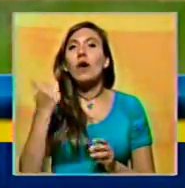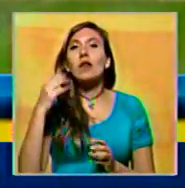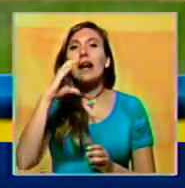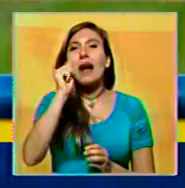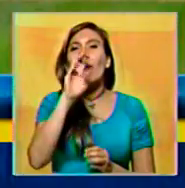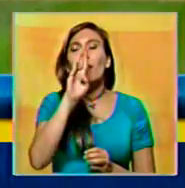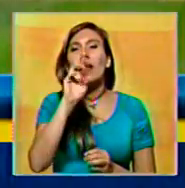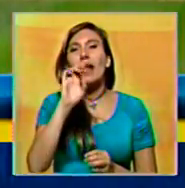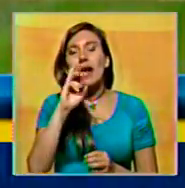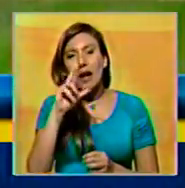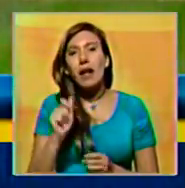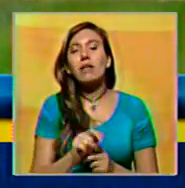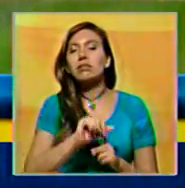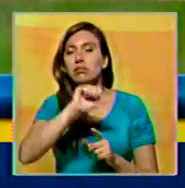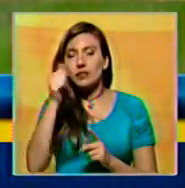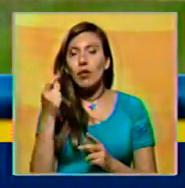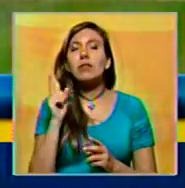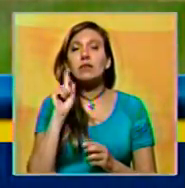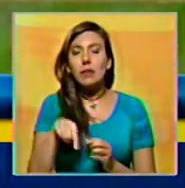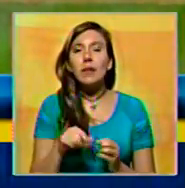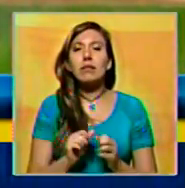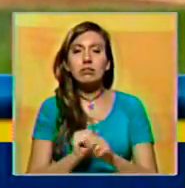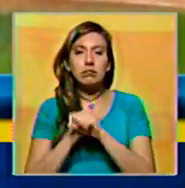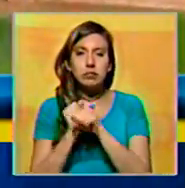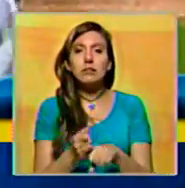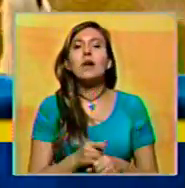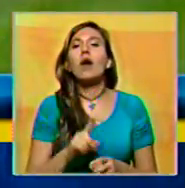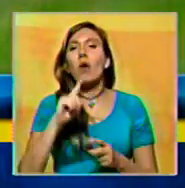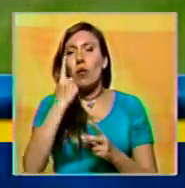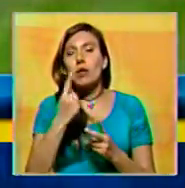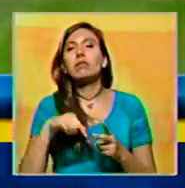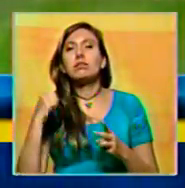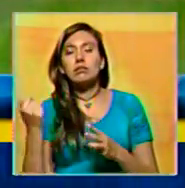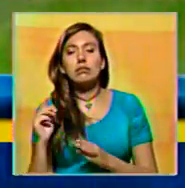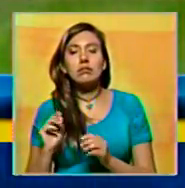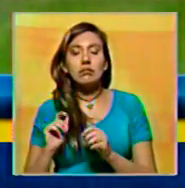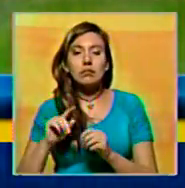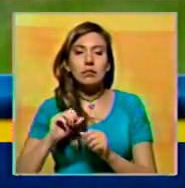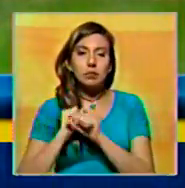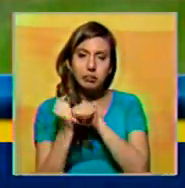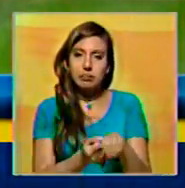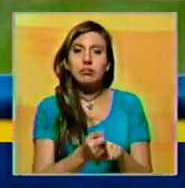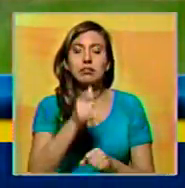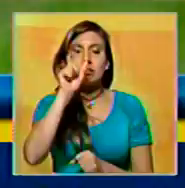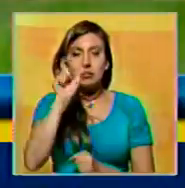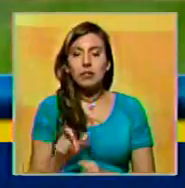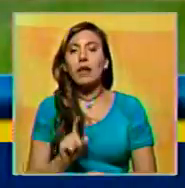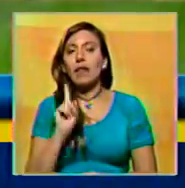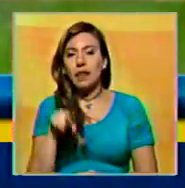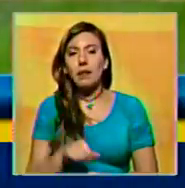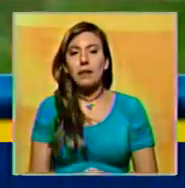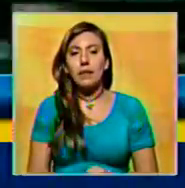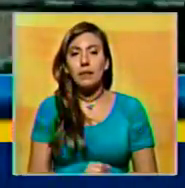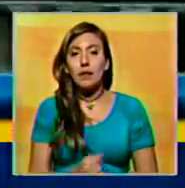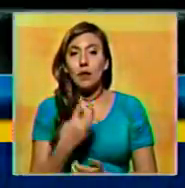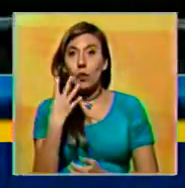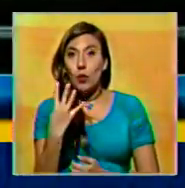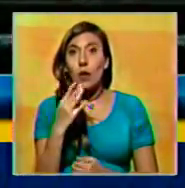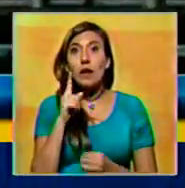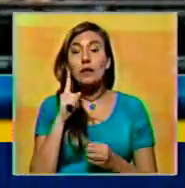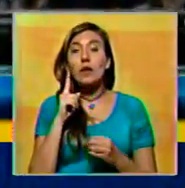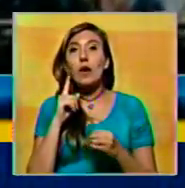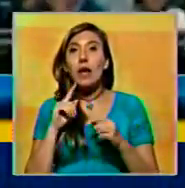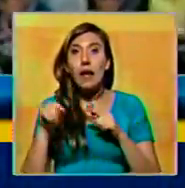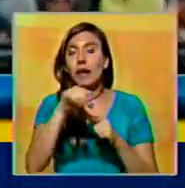4-2 con una anotada. Y Víctor Martínez terminó de 5-1 con una anotada. Nivel Sánchez se llevó el triunfo en la horda de 7 completos. Se permitió 4 hits y una carrera, dio un